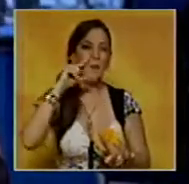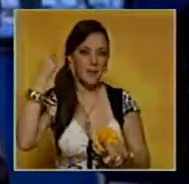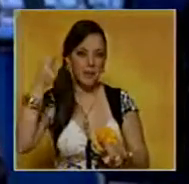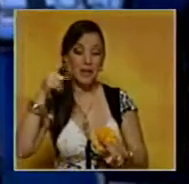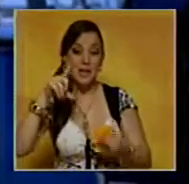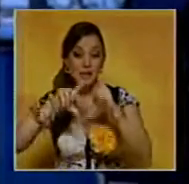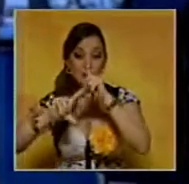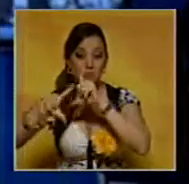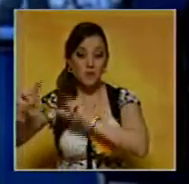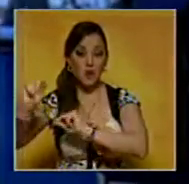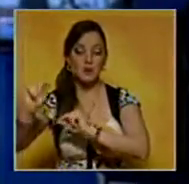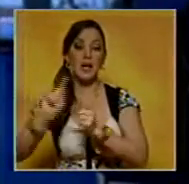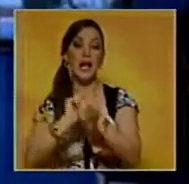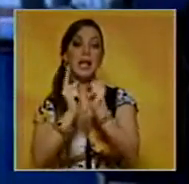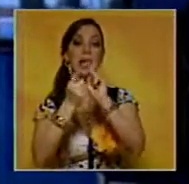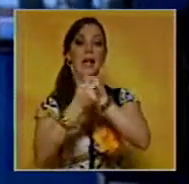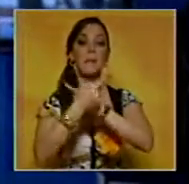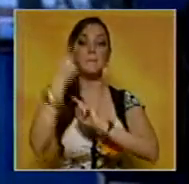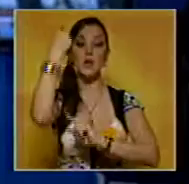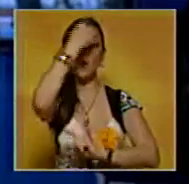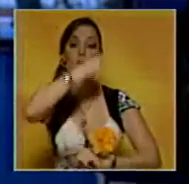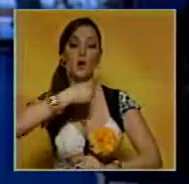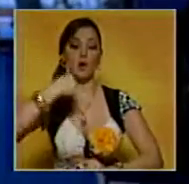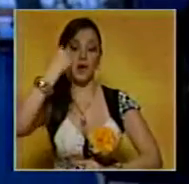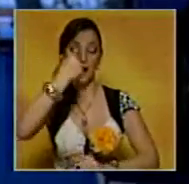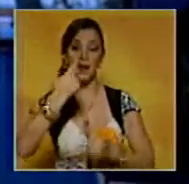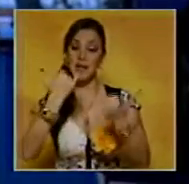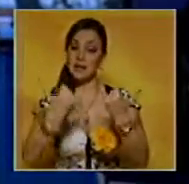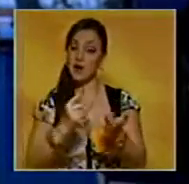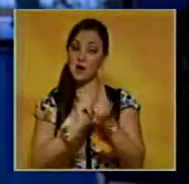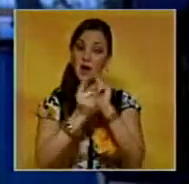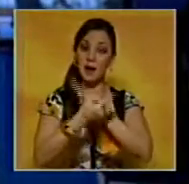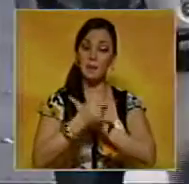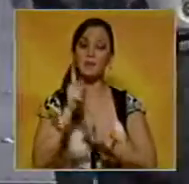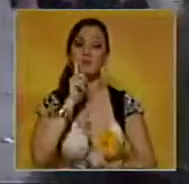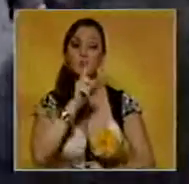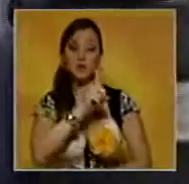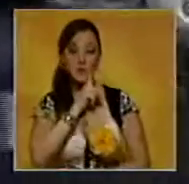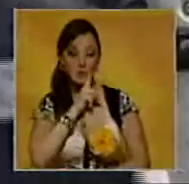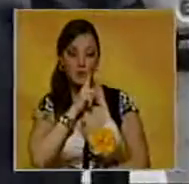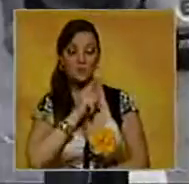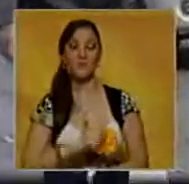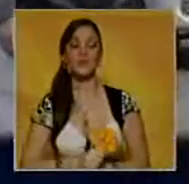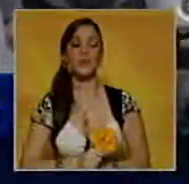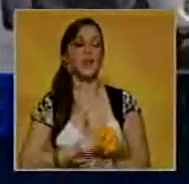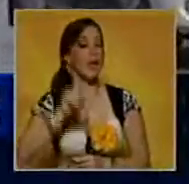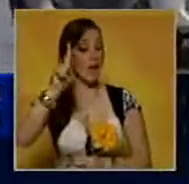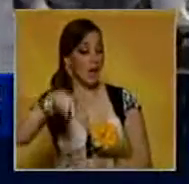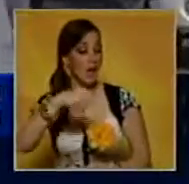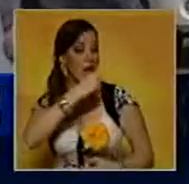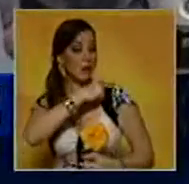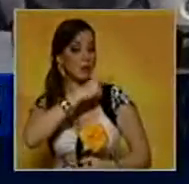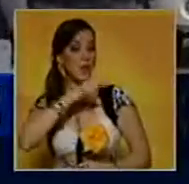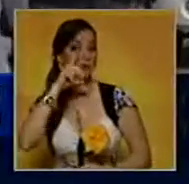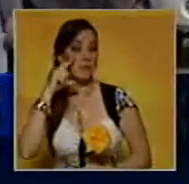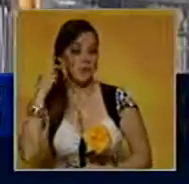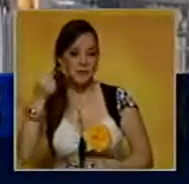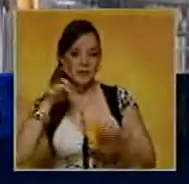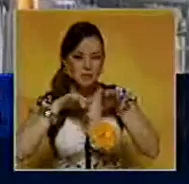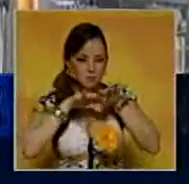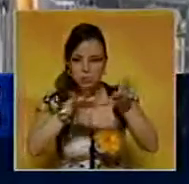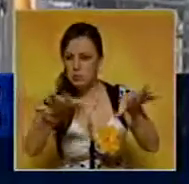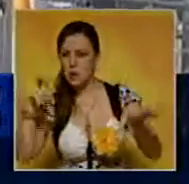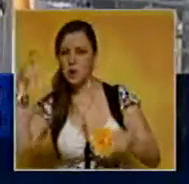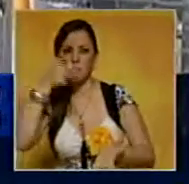cambió su imagen y su nombre ahora es ya sin bagley las autoridades francesas y belgas podrían haber extendido la búsqueda